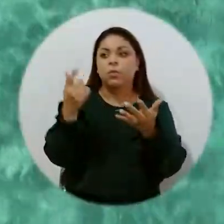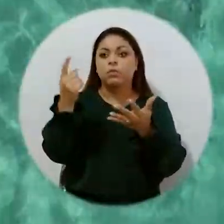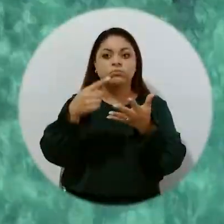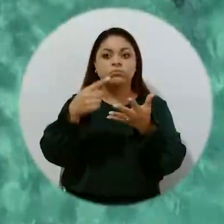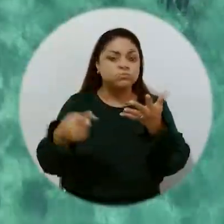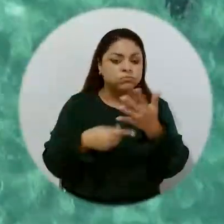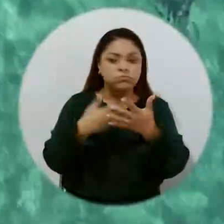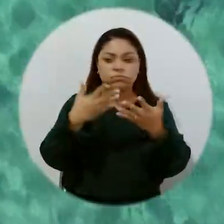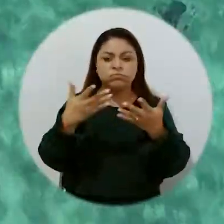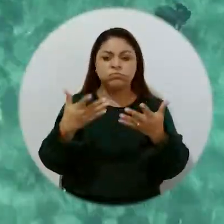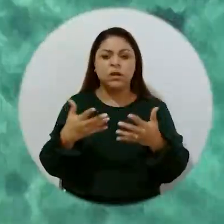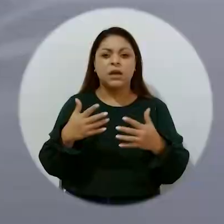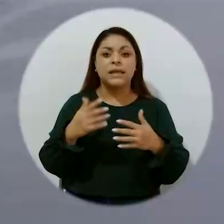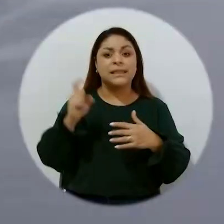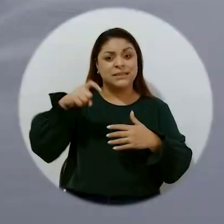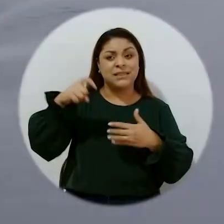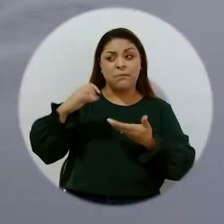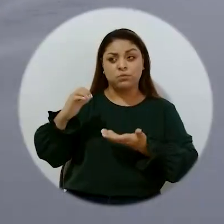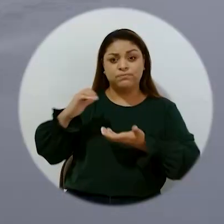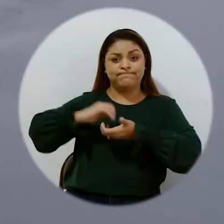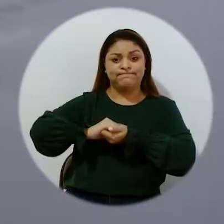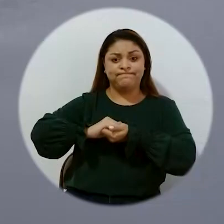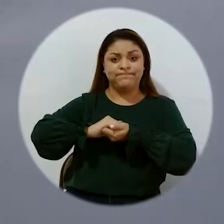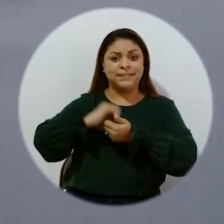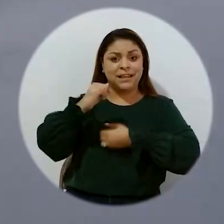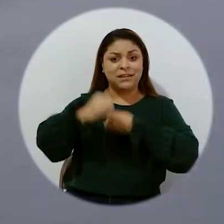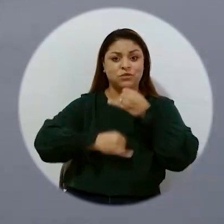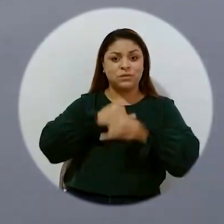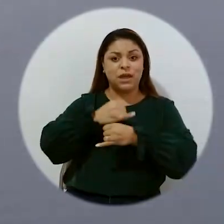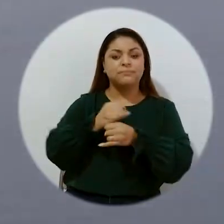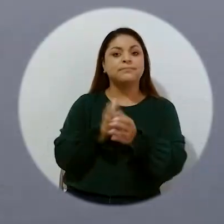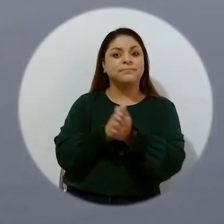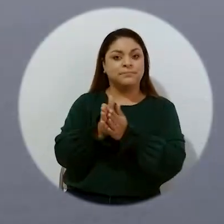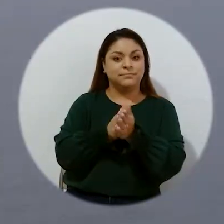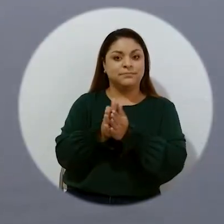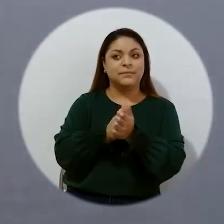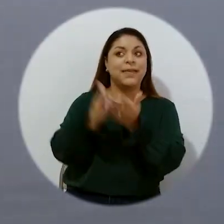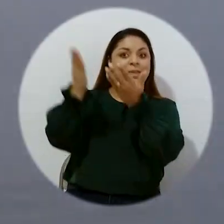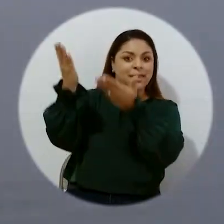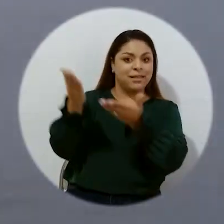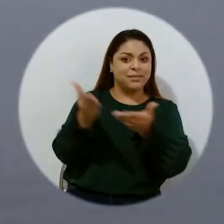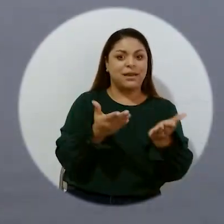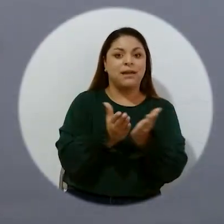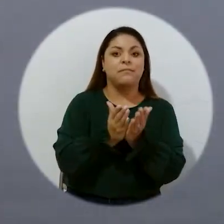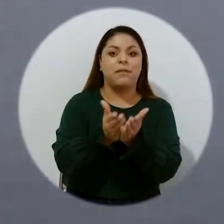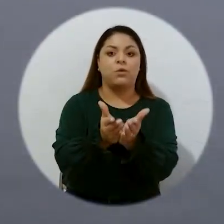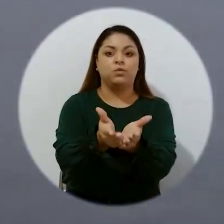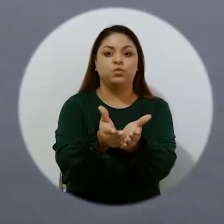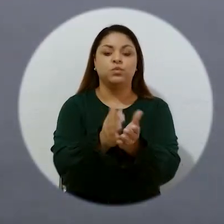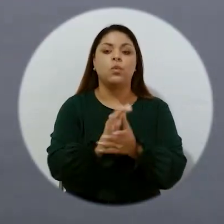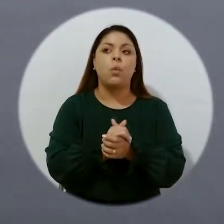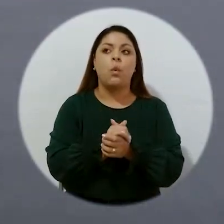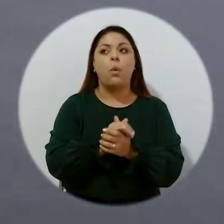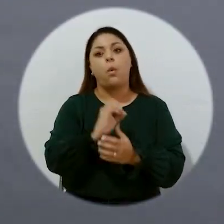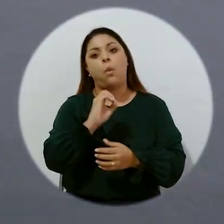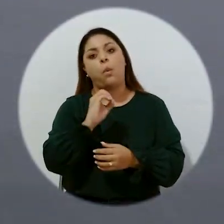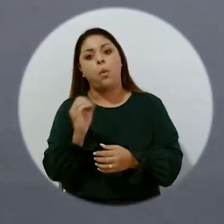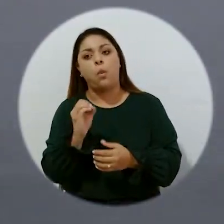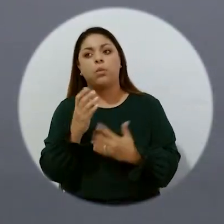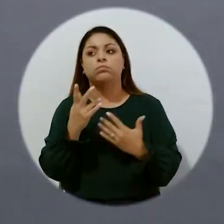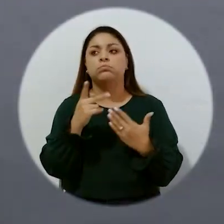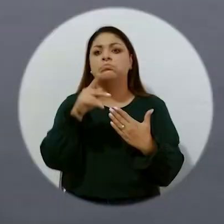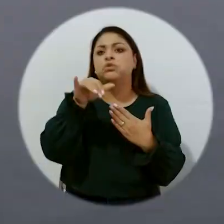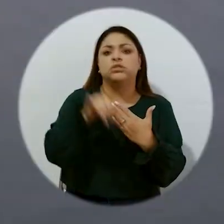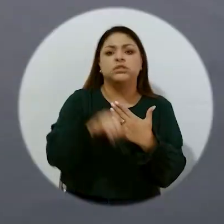oceanográficos. A través de convenios internacionales aprovechamos y traemos barcos, ¿verdad? O a través